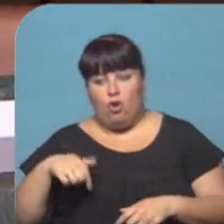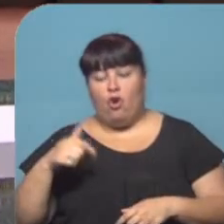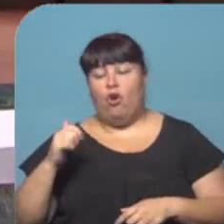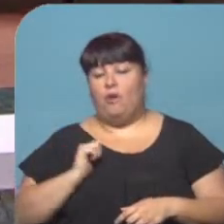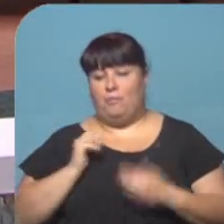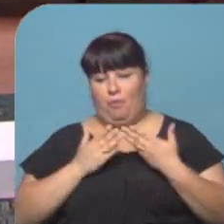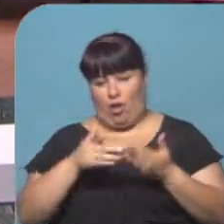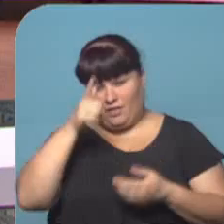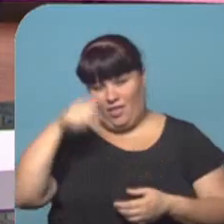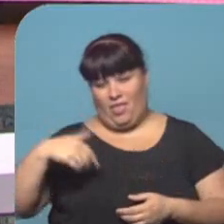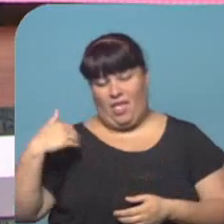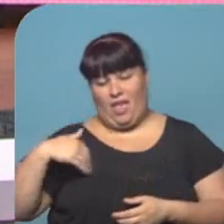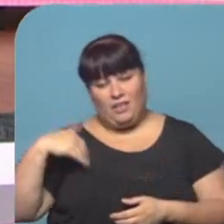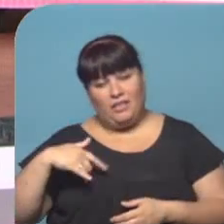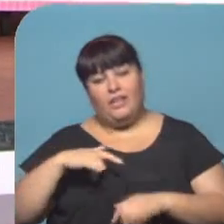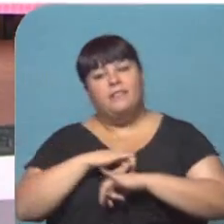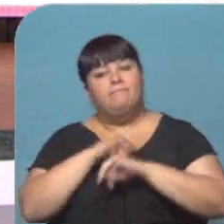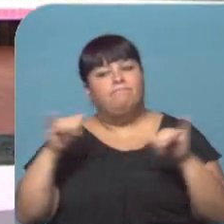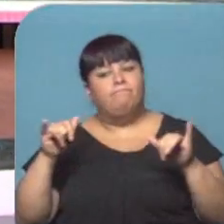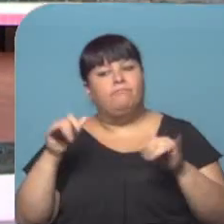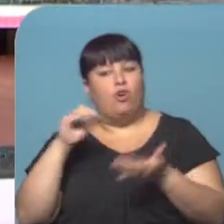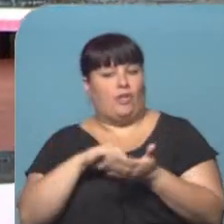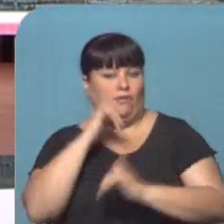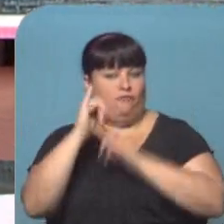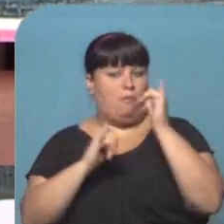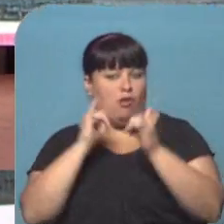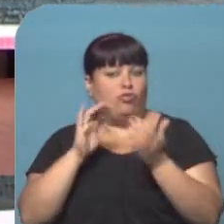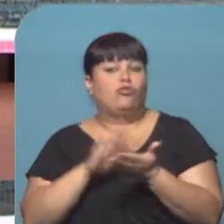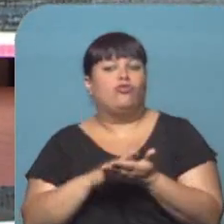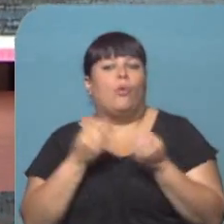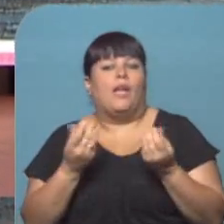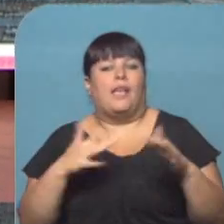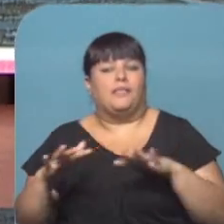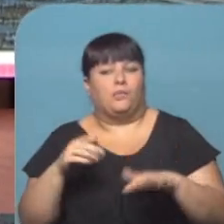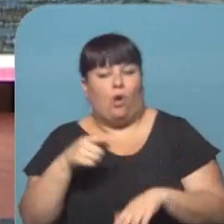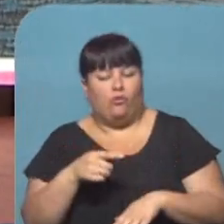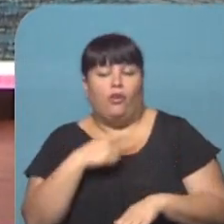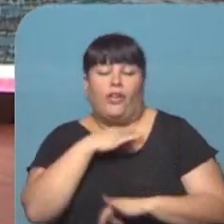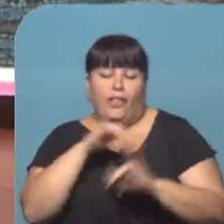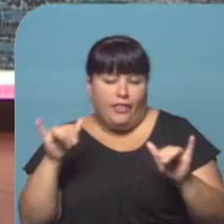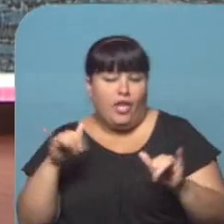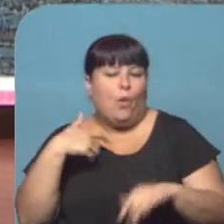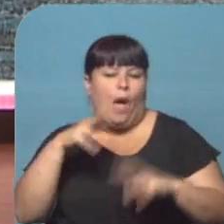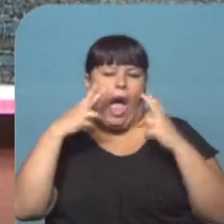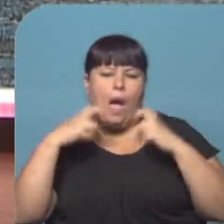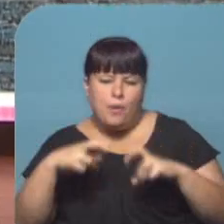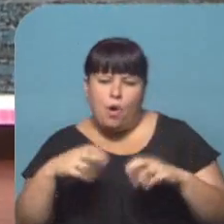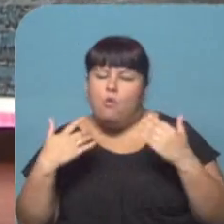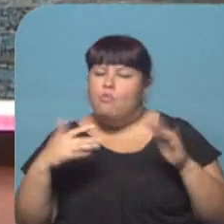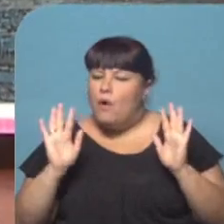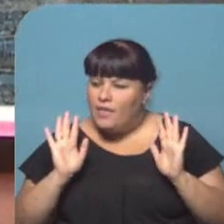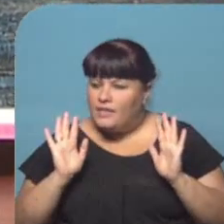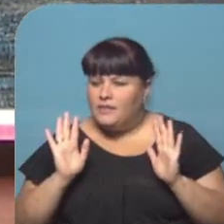Fuerzas Armadas de nuestro país han dado un nuevo informe con respecto a la situación y han dicho que van a investigar